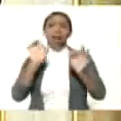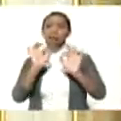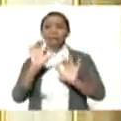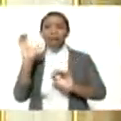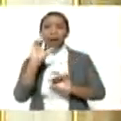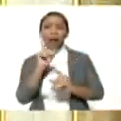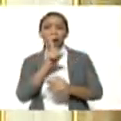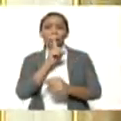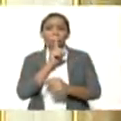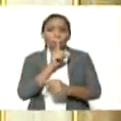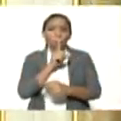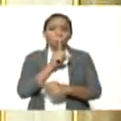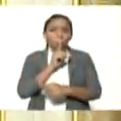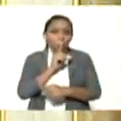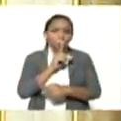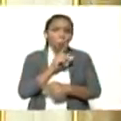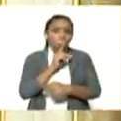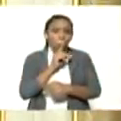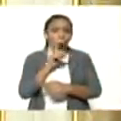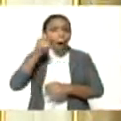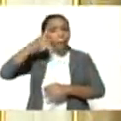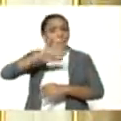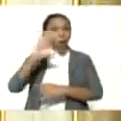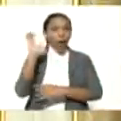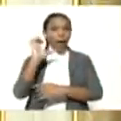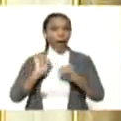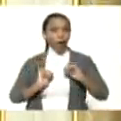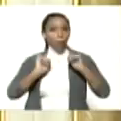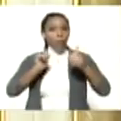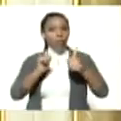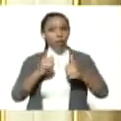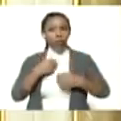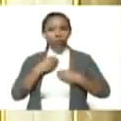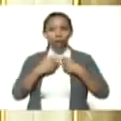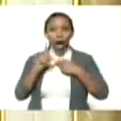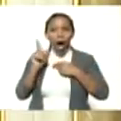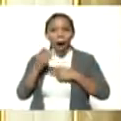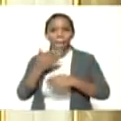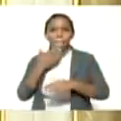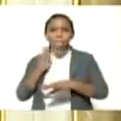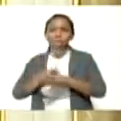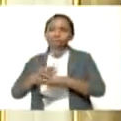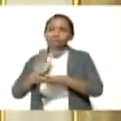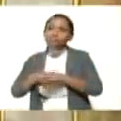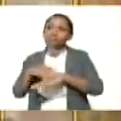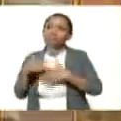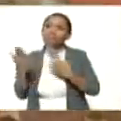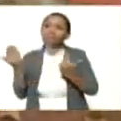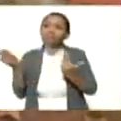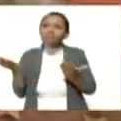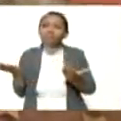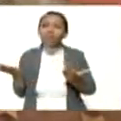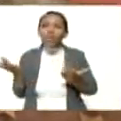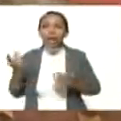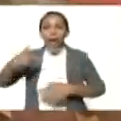Caracas. El pueblo de Caracas comenzó a intuir que algo estaba pasando. Y la Plaza Caracas